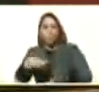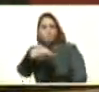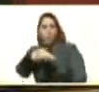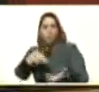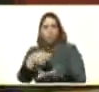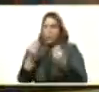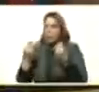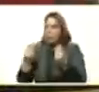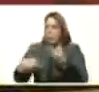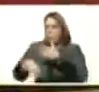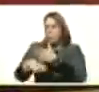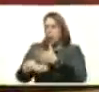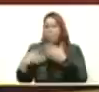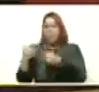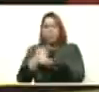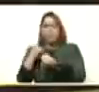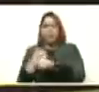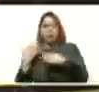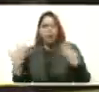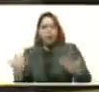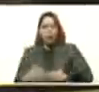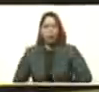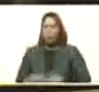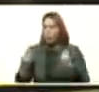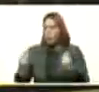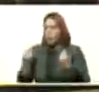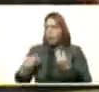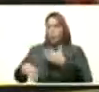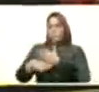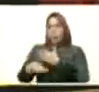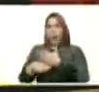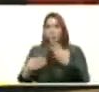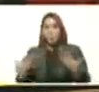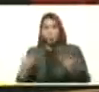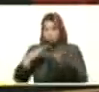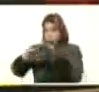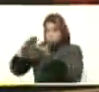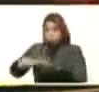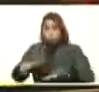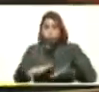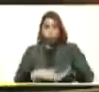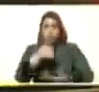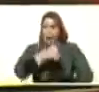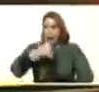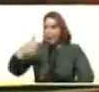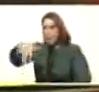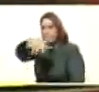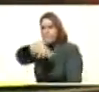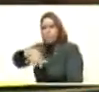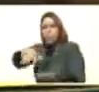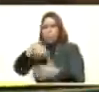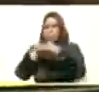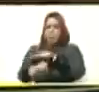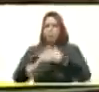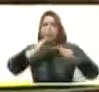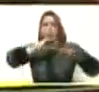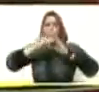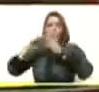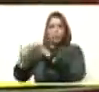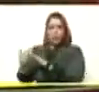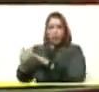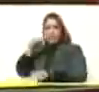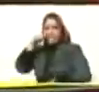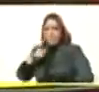en cómo vamos a trabajar, en cómo vamos a solucionar cada problema de la comunidad. Así que